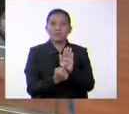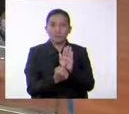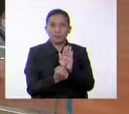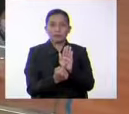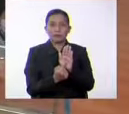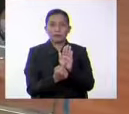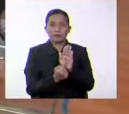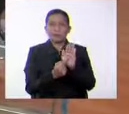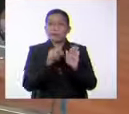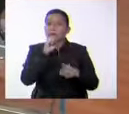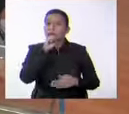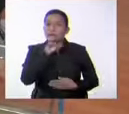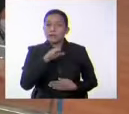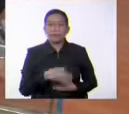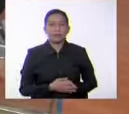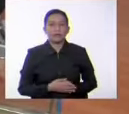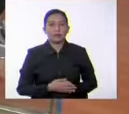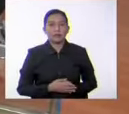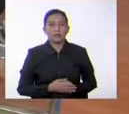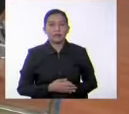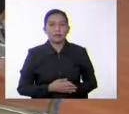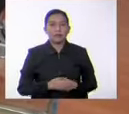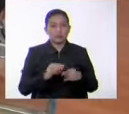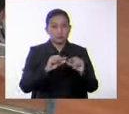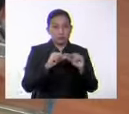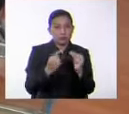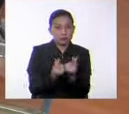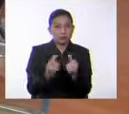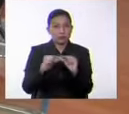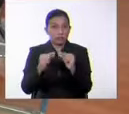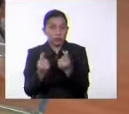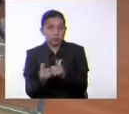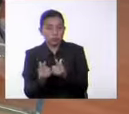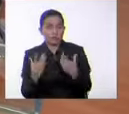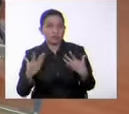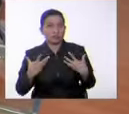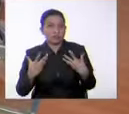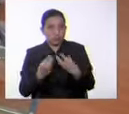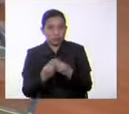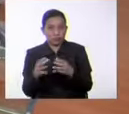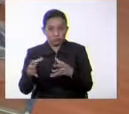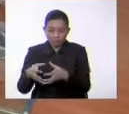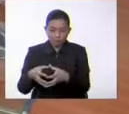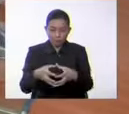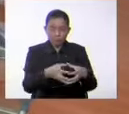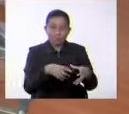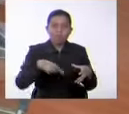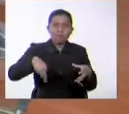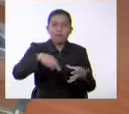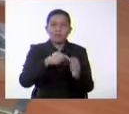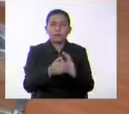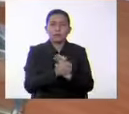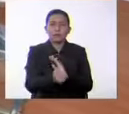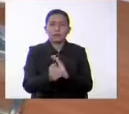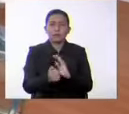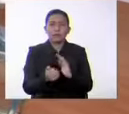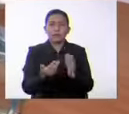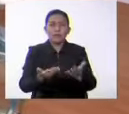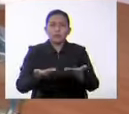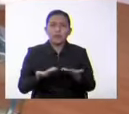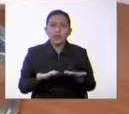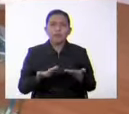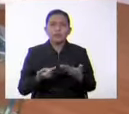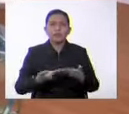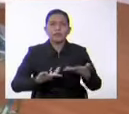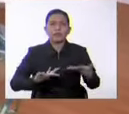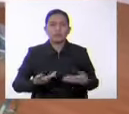hemos dicho, la organización o los grupos sociales han tenido el impacto o la capacidad de exigir. También